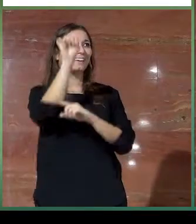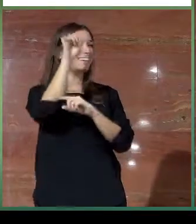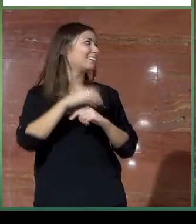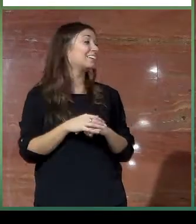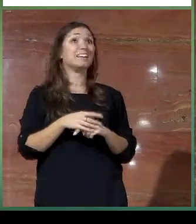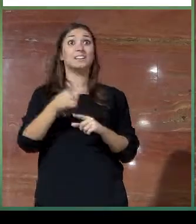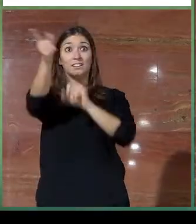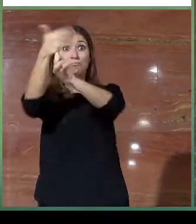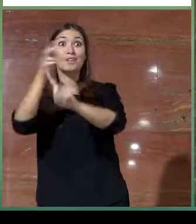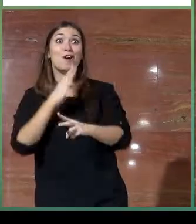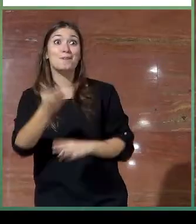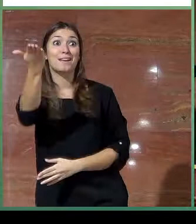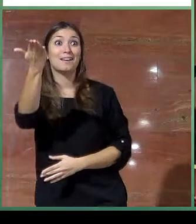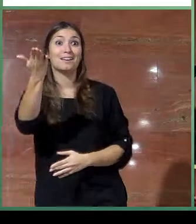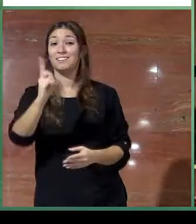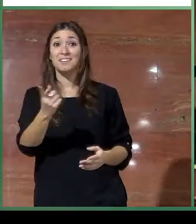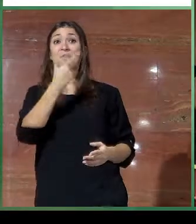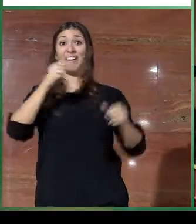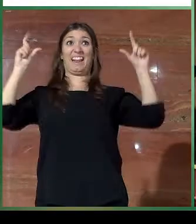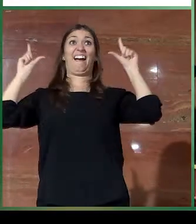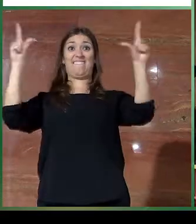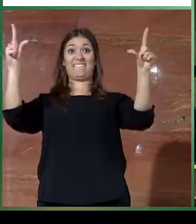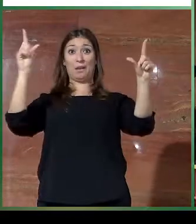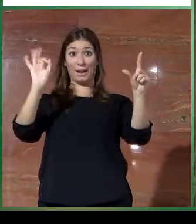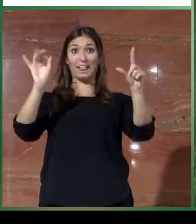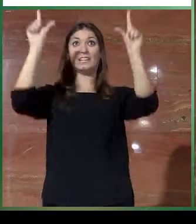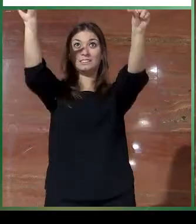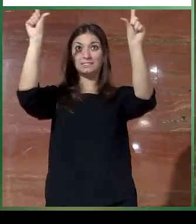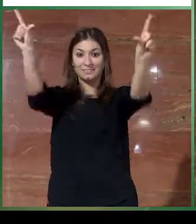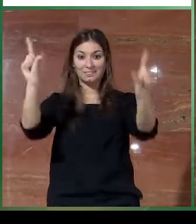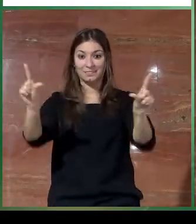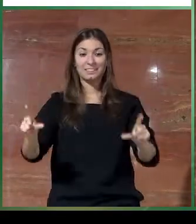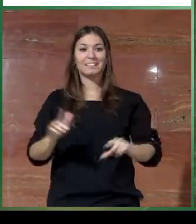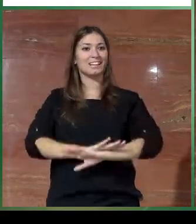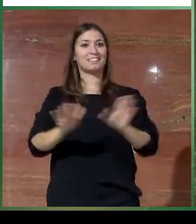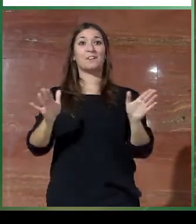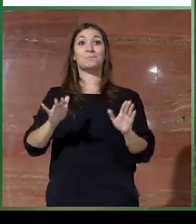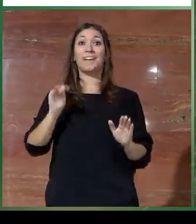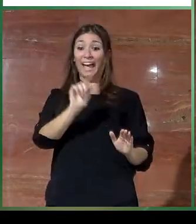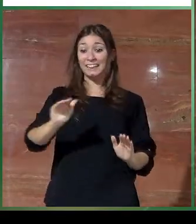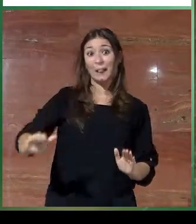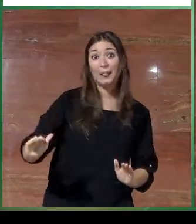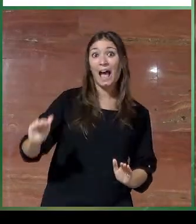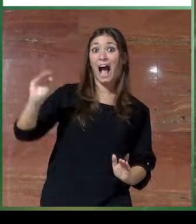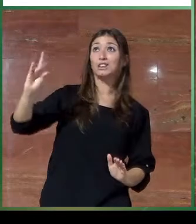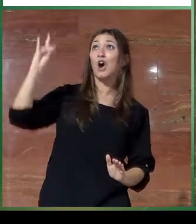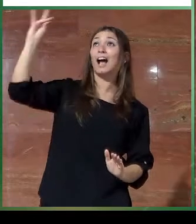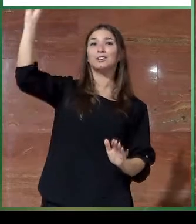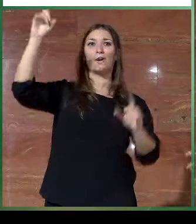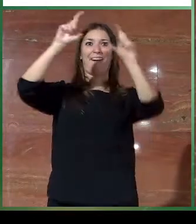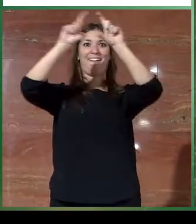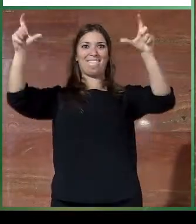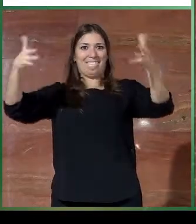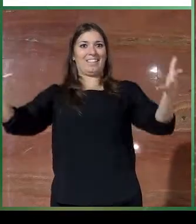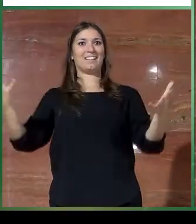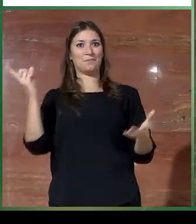¡Concha Espina! Pues no será más fácil poner Concha Espina, Concha Espina, Concha Espina, Concha Espina, Concha Espina, para los bajitos y para los altitos, Concha Espina. Es que